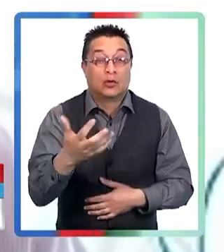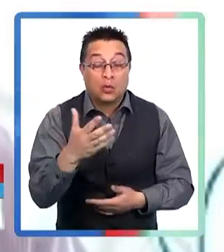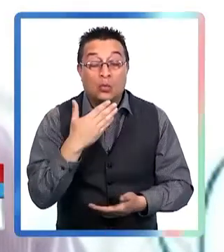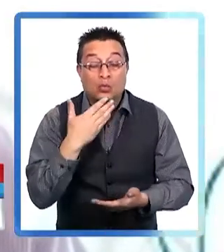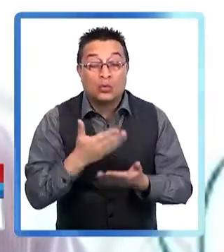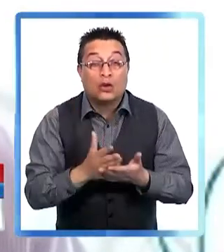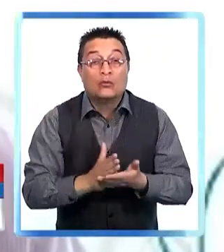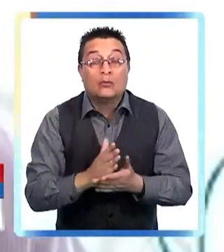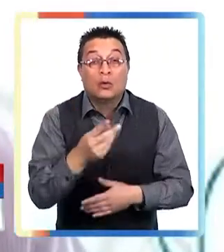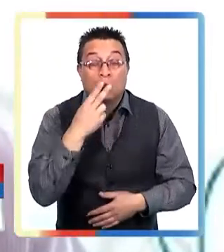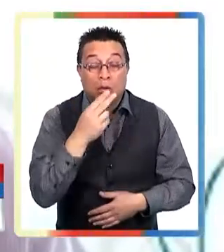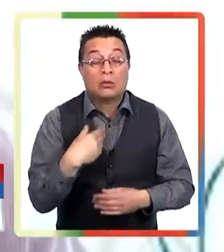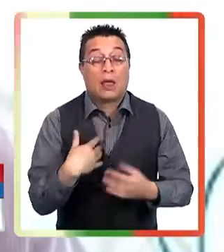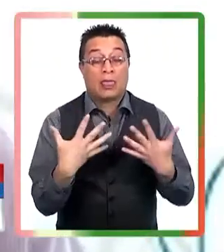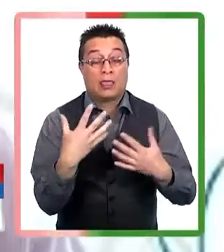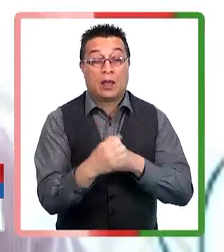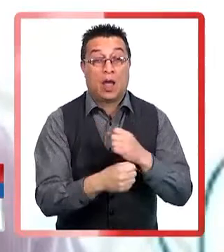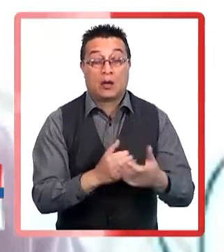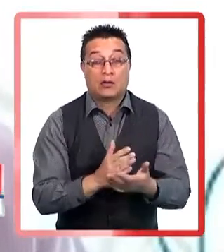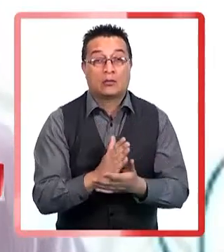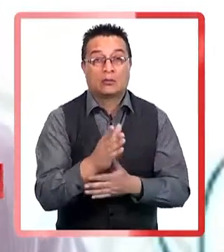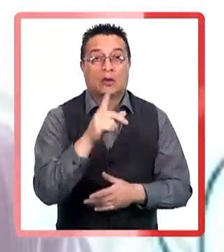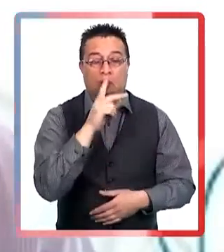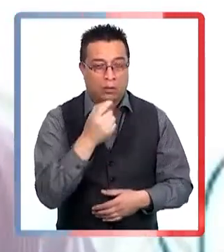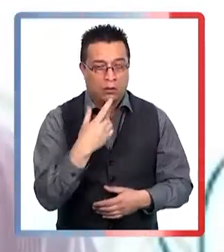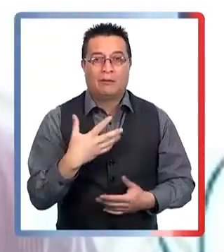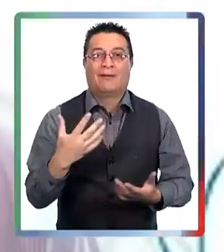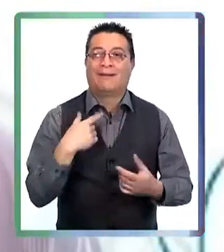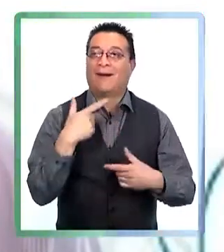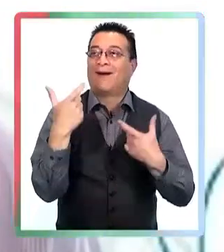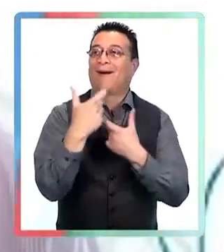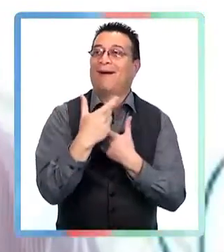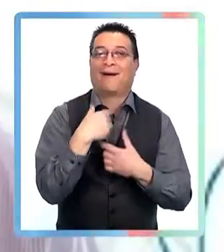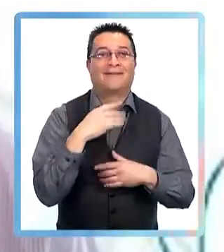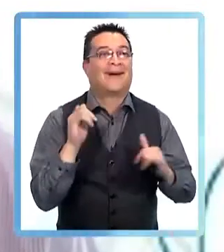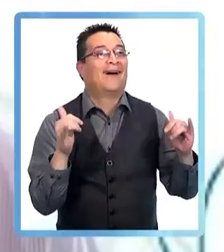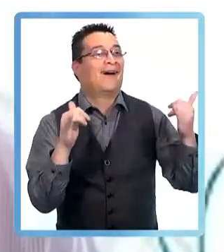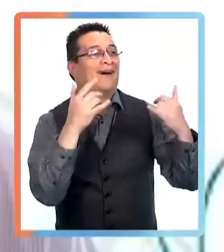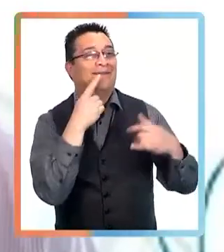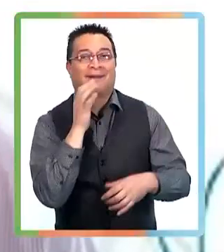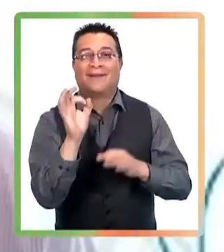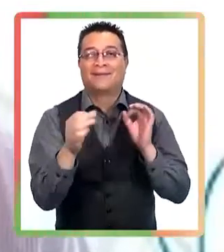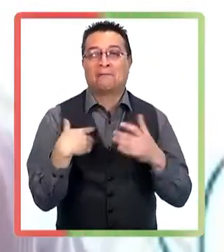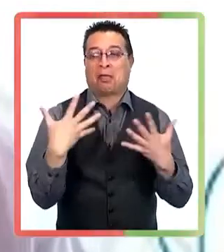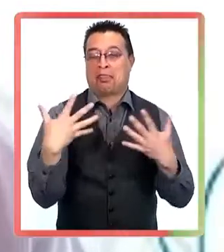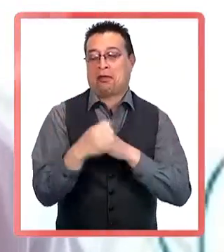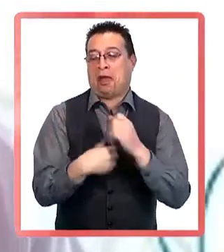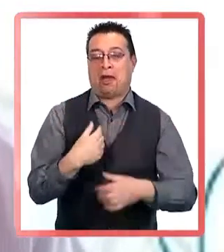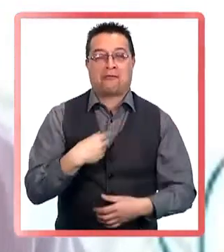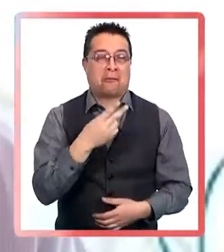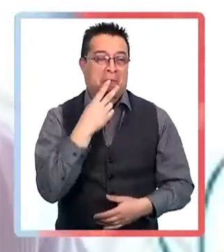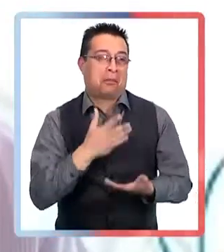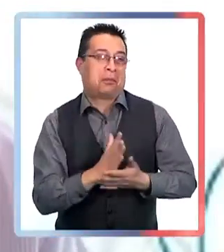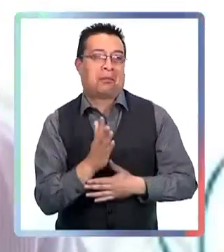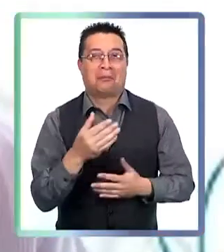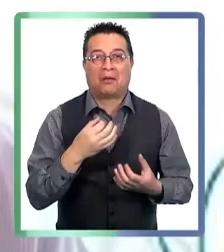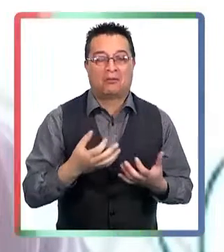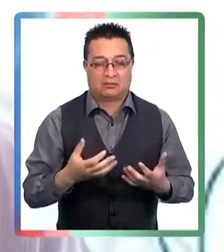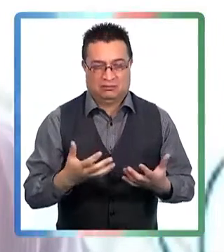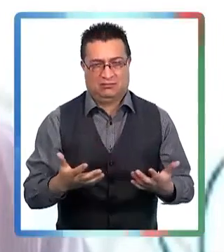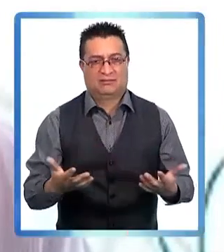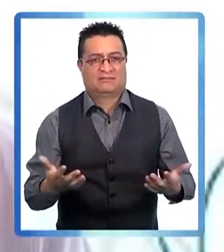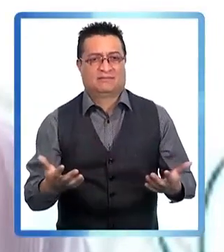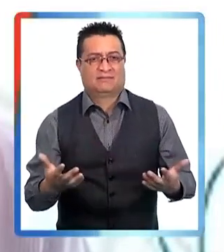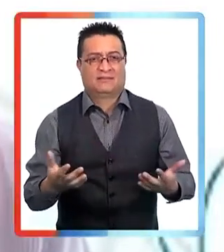fumar? Dice, bueno, yo empecé a los 10, y lo cuenta como una gracia, como que fuera una anecdótica festiva.